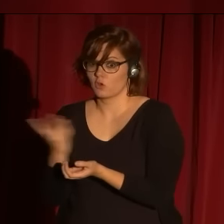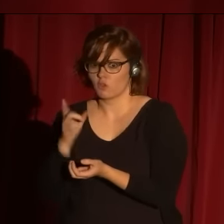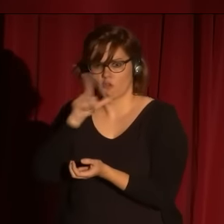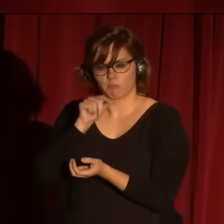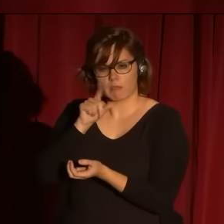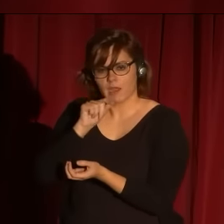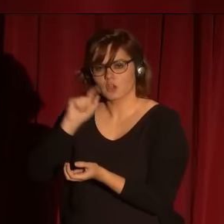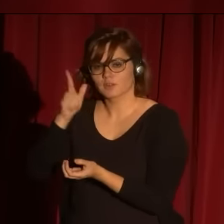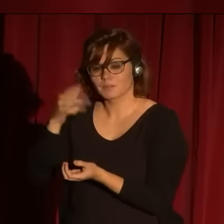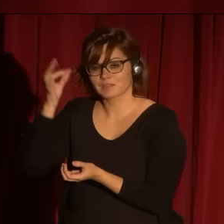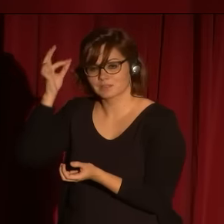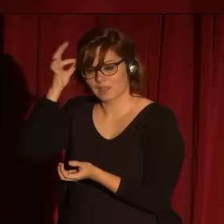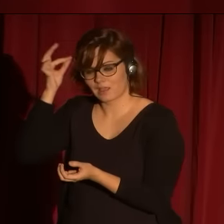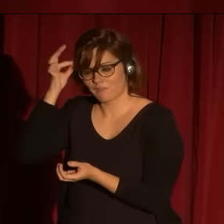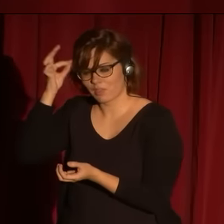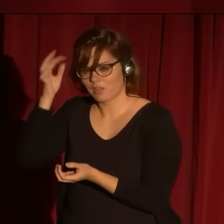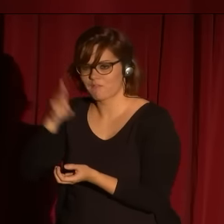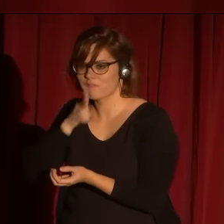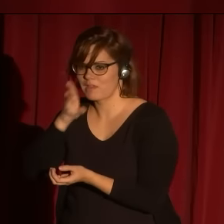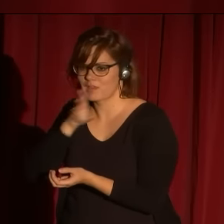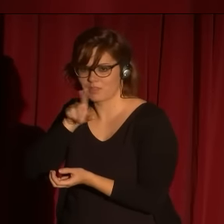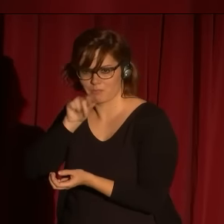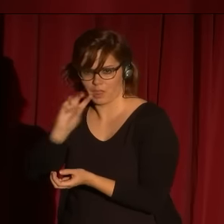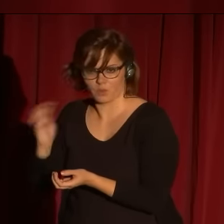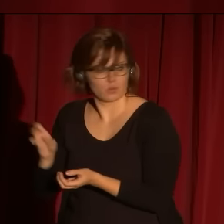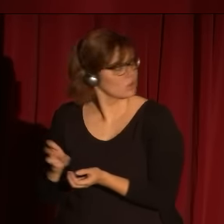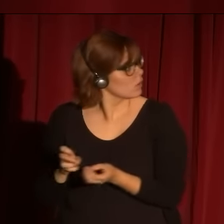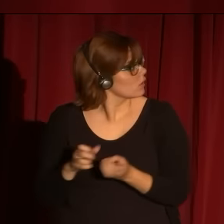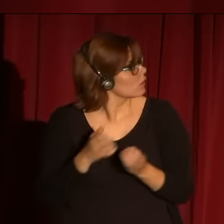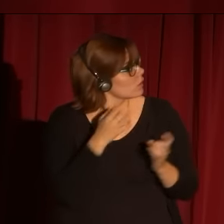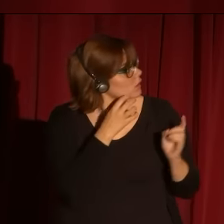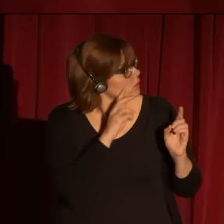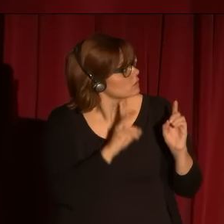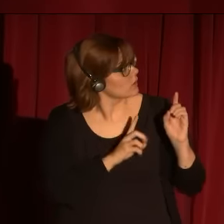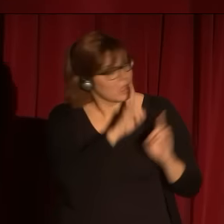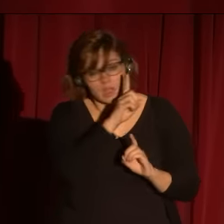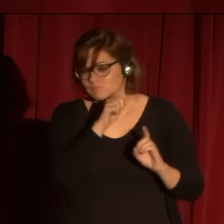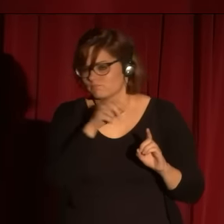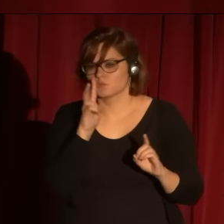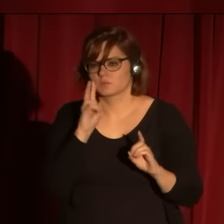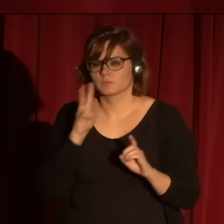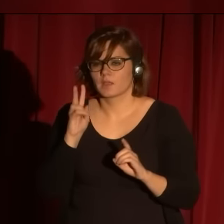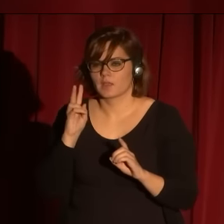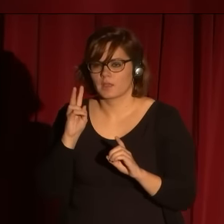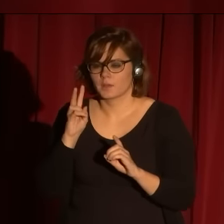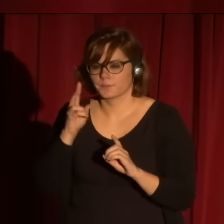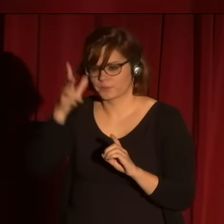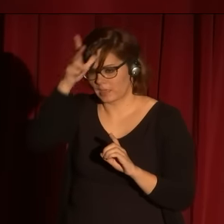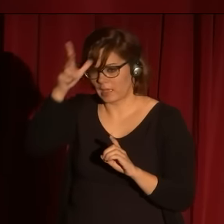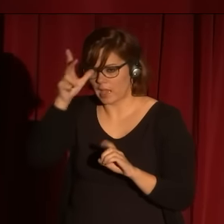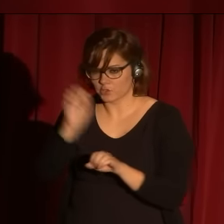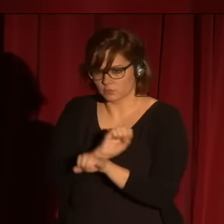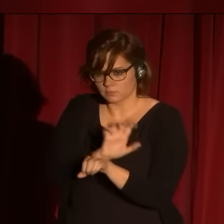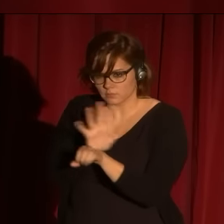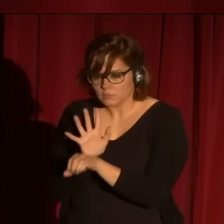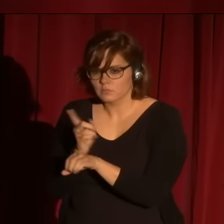están junto a la cabeza verde del ánade si os fijáis en la exposición veréis que en la parte alta del cuadro está la cola de un gallo que originalmente también era